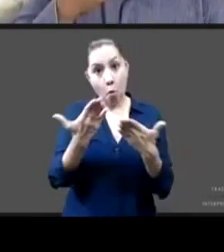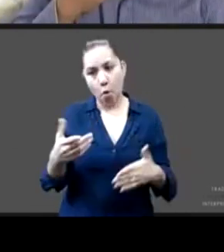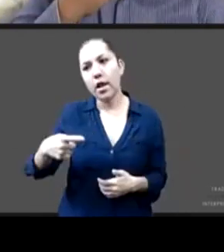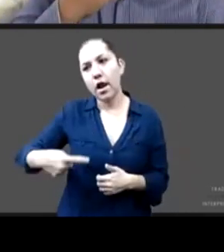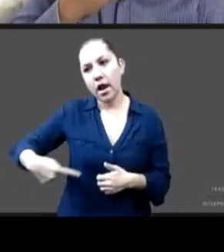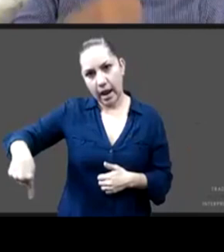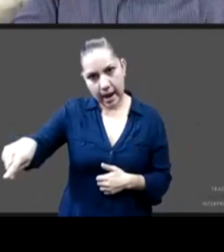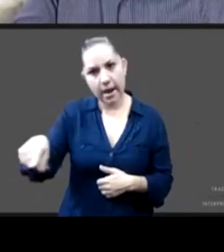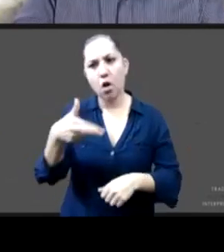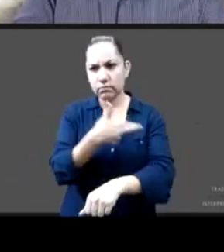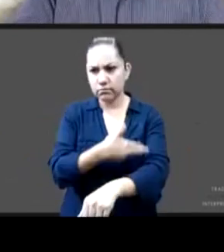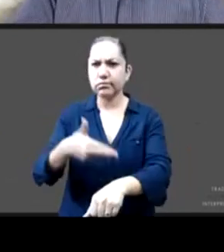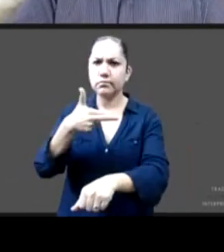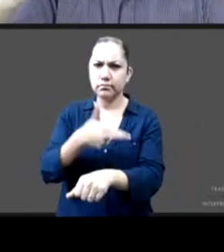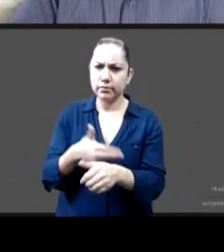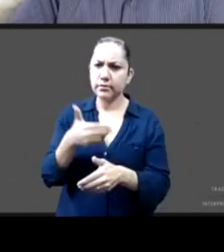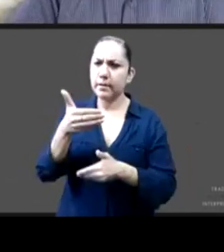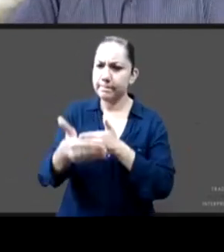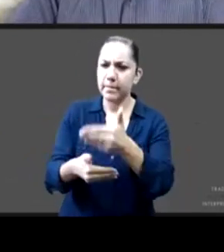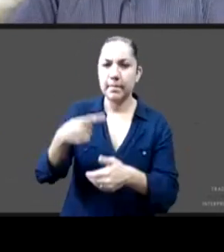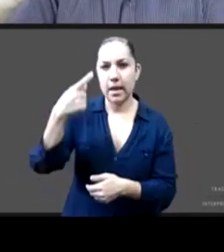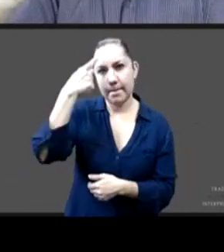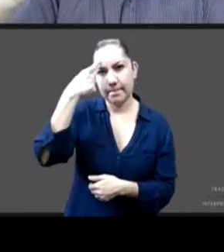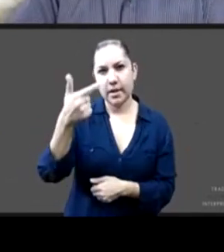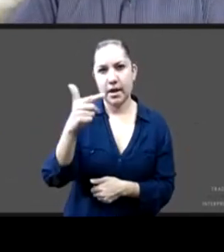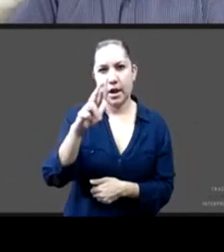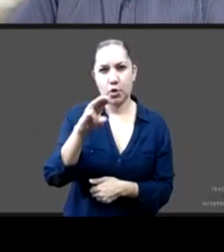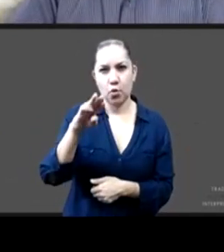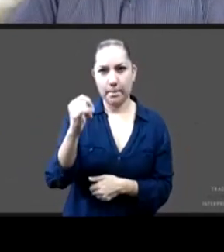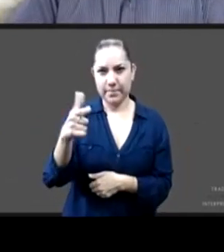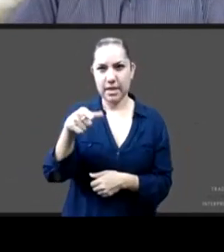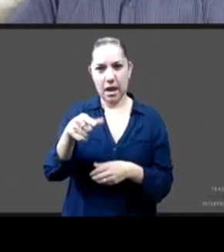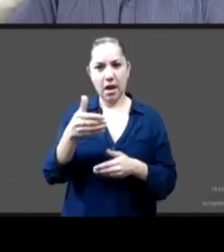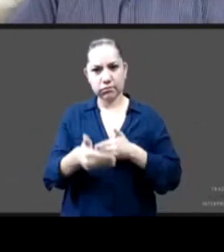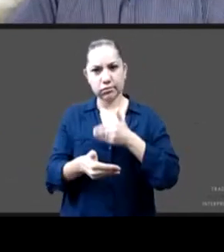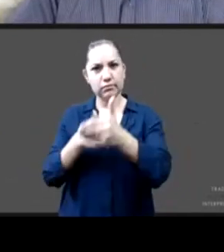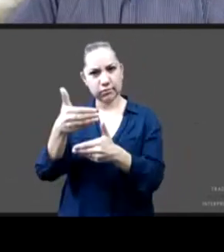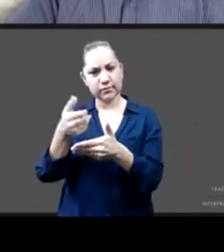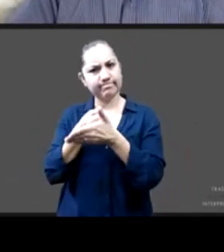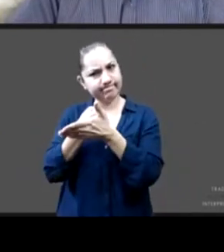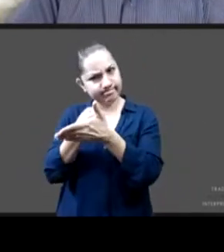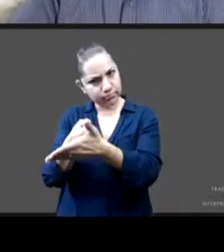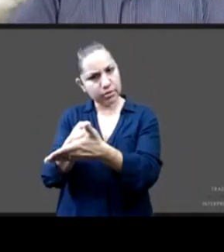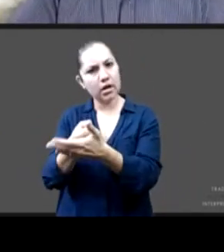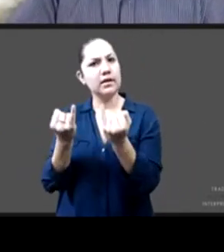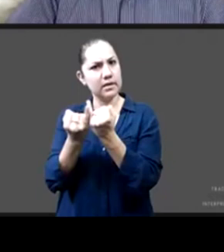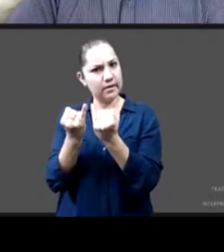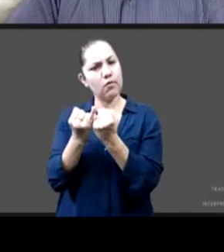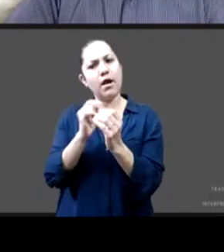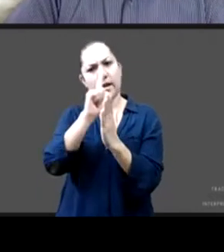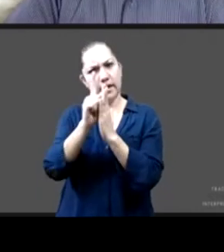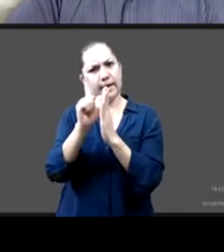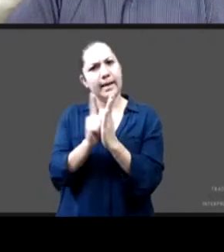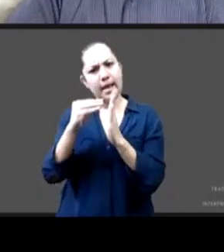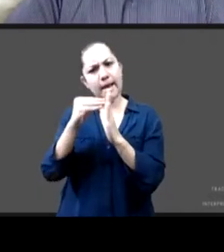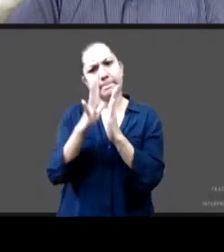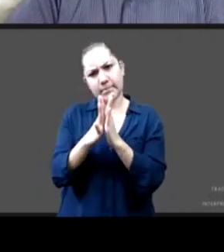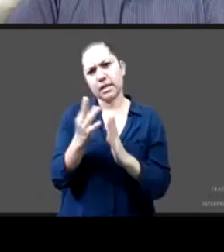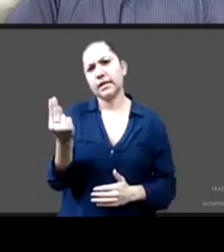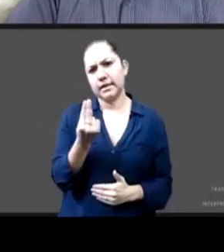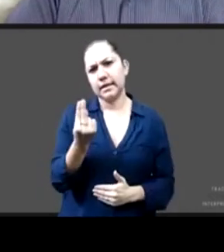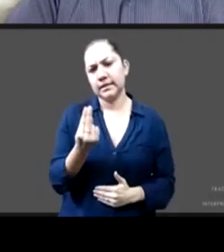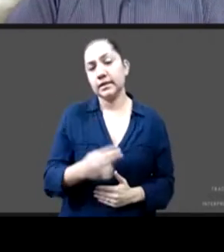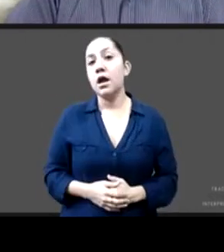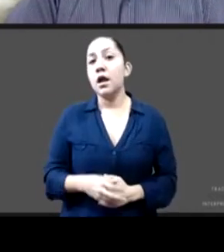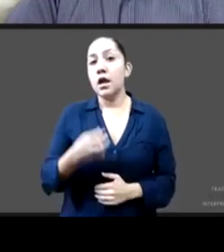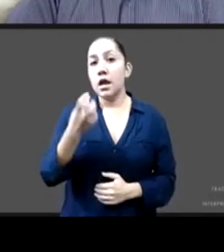clara el grooming, cuando además tenemos toda la información que nos pueden proporcionar